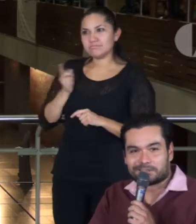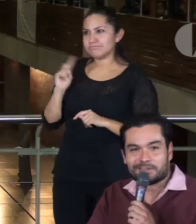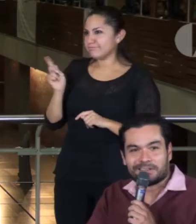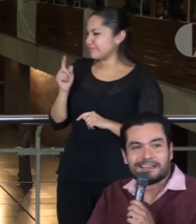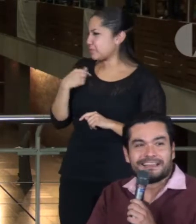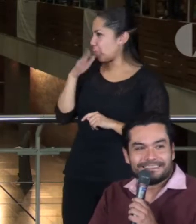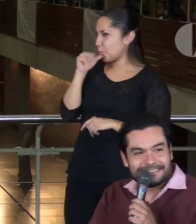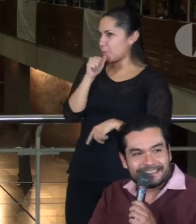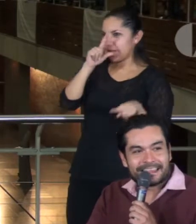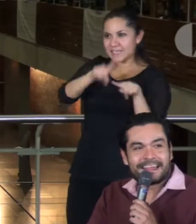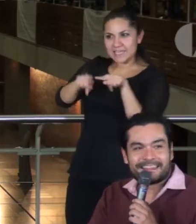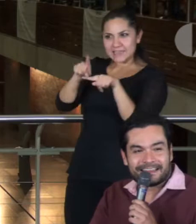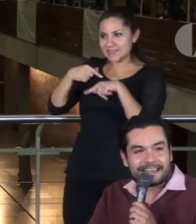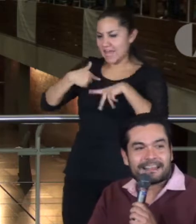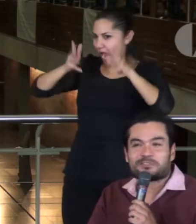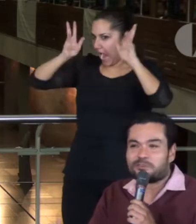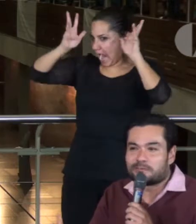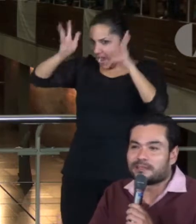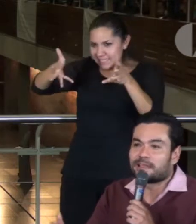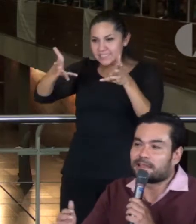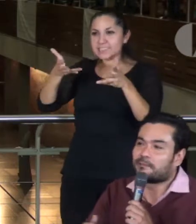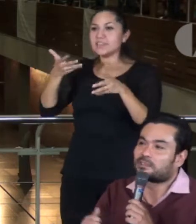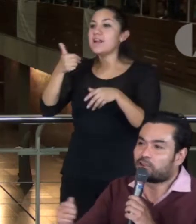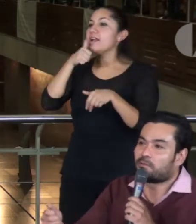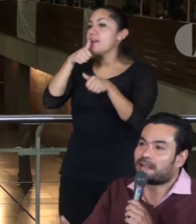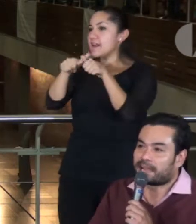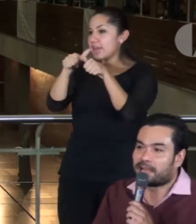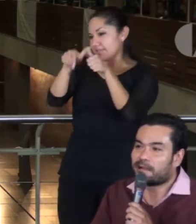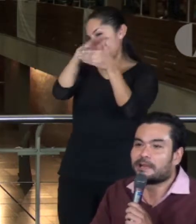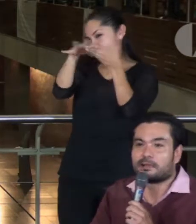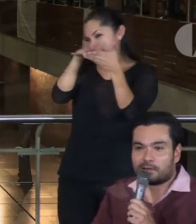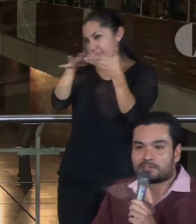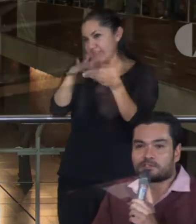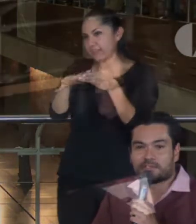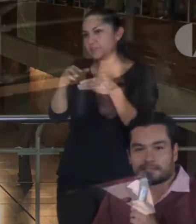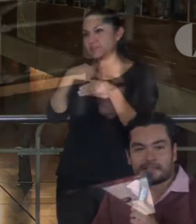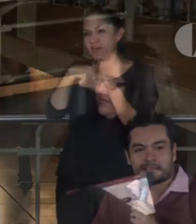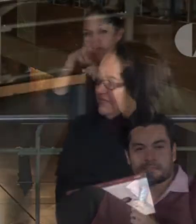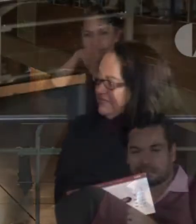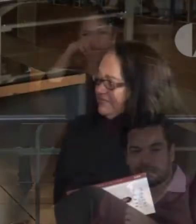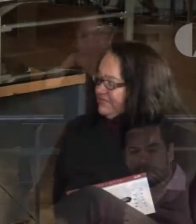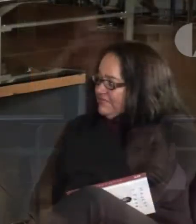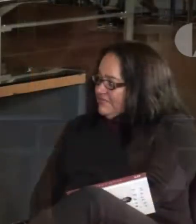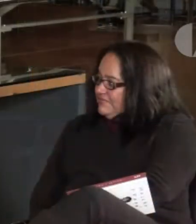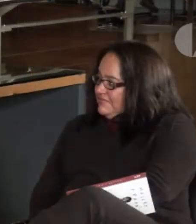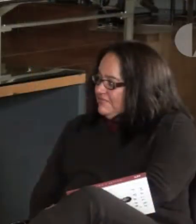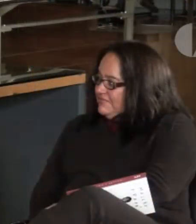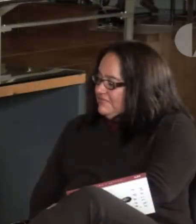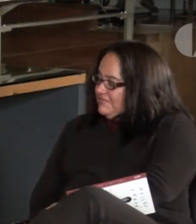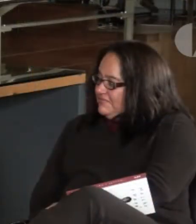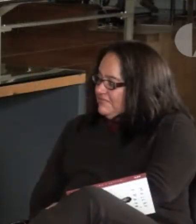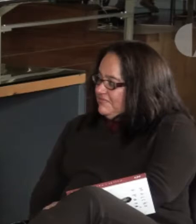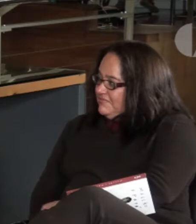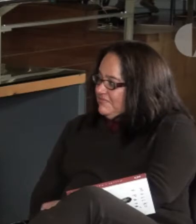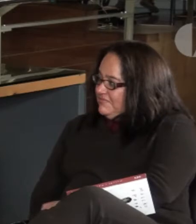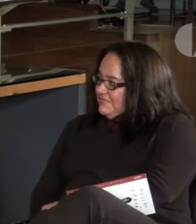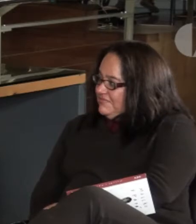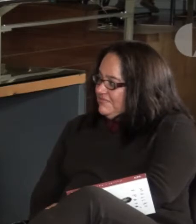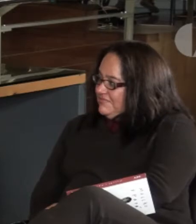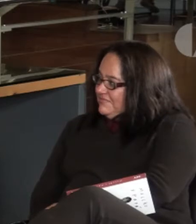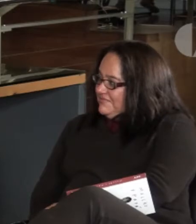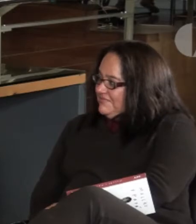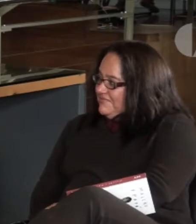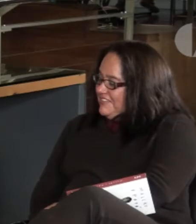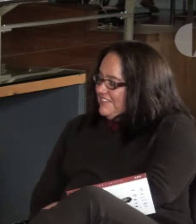texto nada de nada solamente digamos que yo lo barajaba con los 800 ojos pues ya son 800